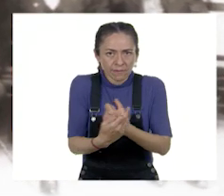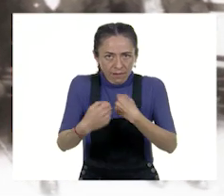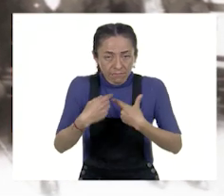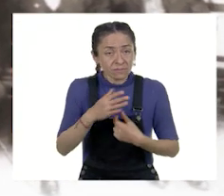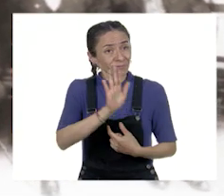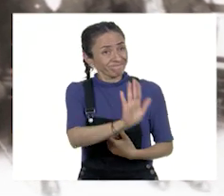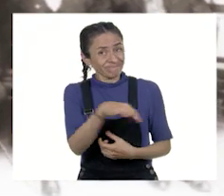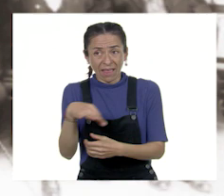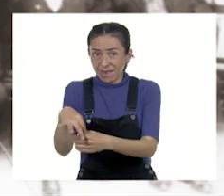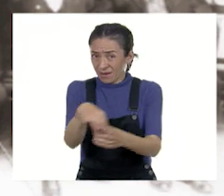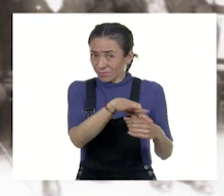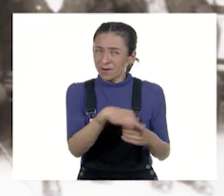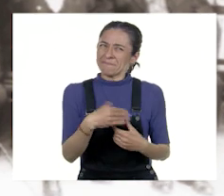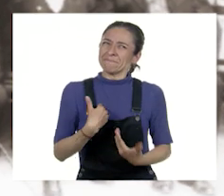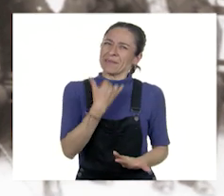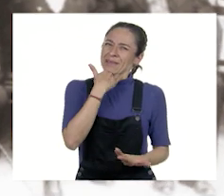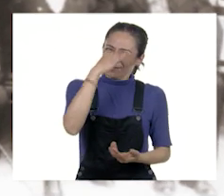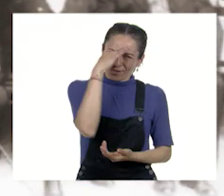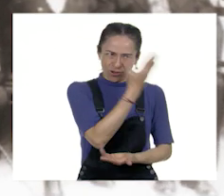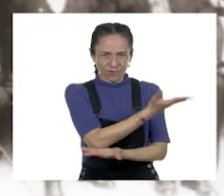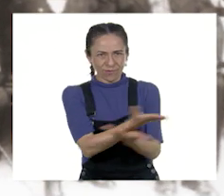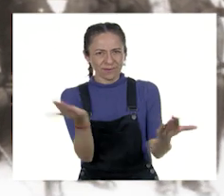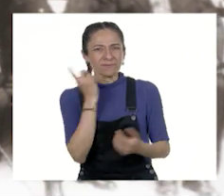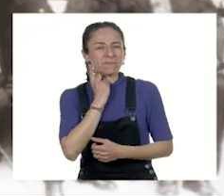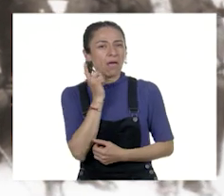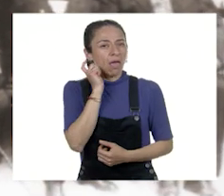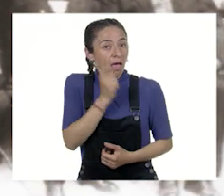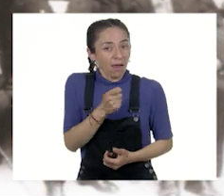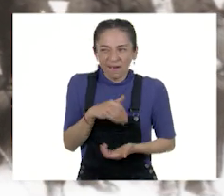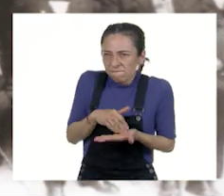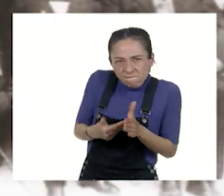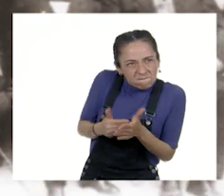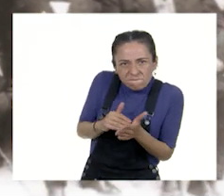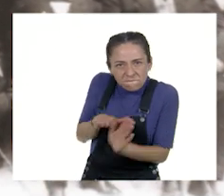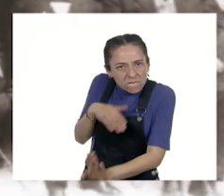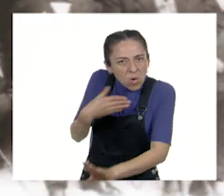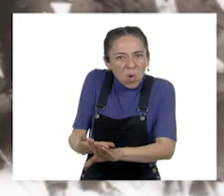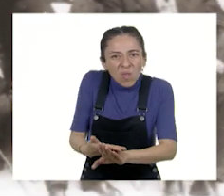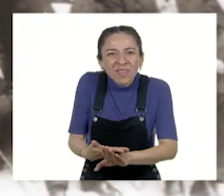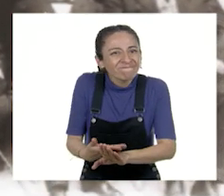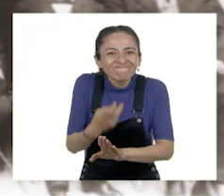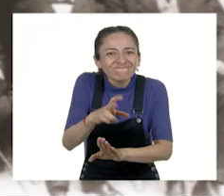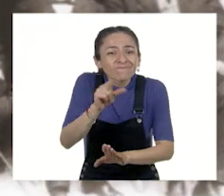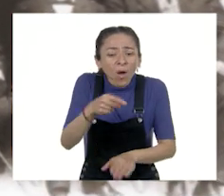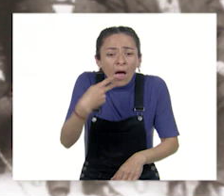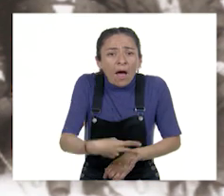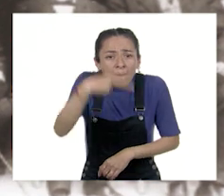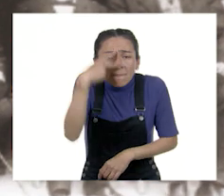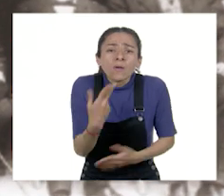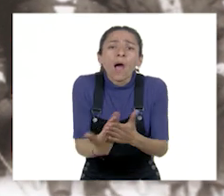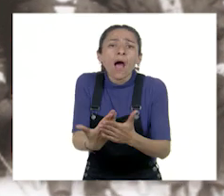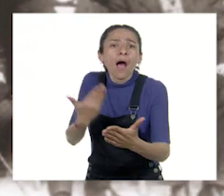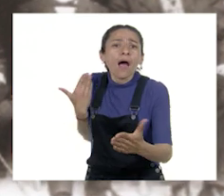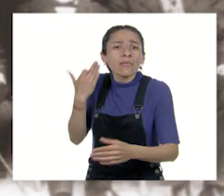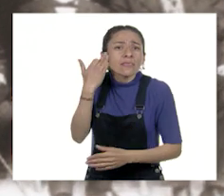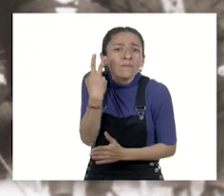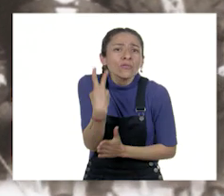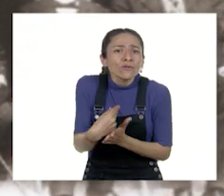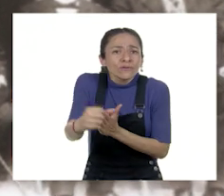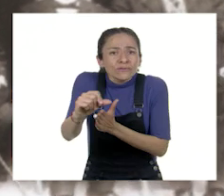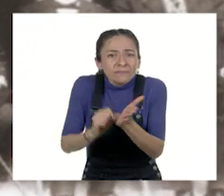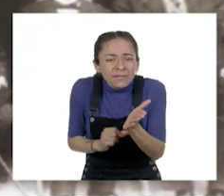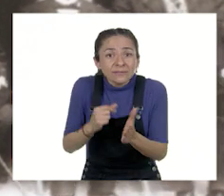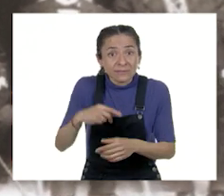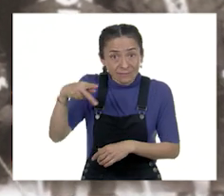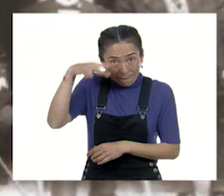señores diputados, más que una intriga política. La intriga fue fraguada en México hace 2 meses. Desde México han venido el